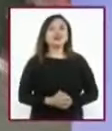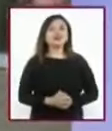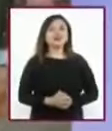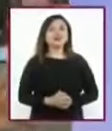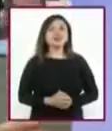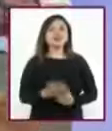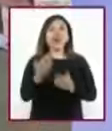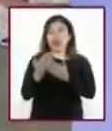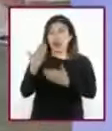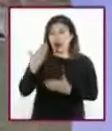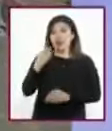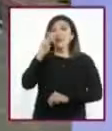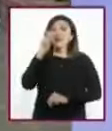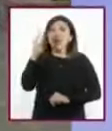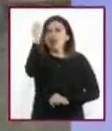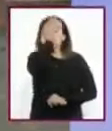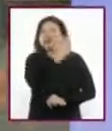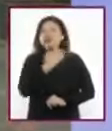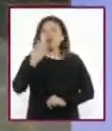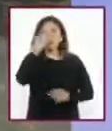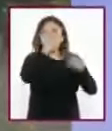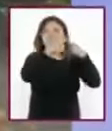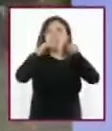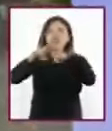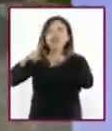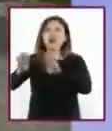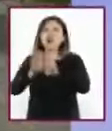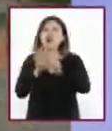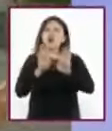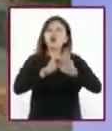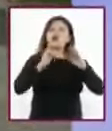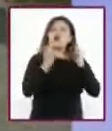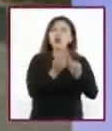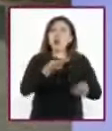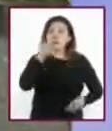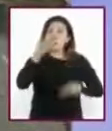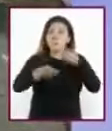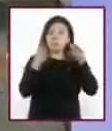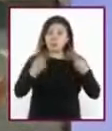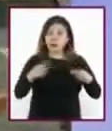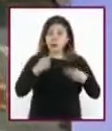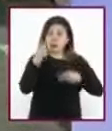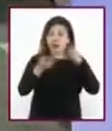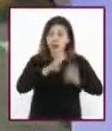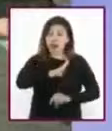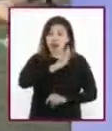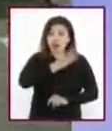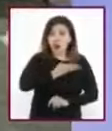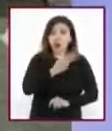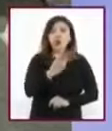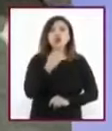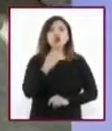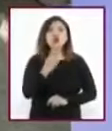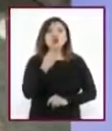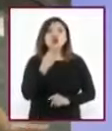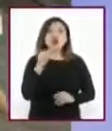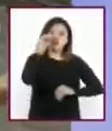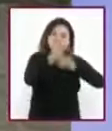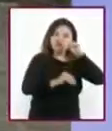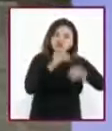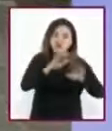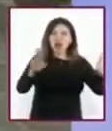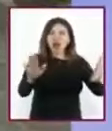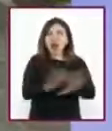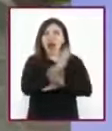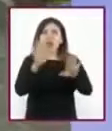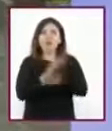programa anterior analizamos la diversidad de forma en que los hablantes de la lengua española usan, recrean y adaptan el